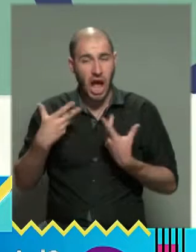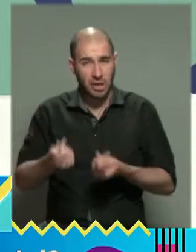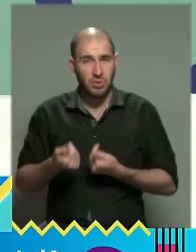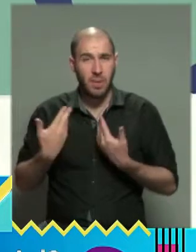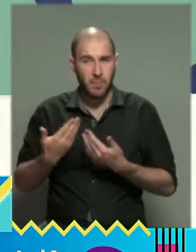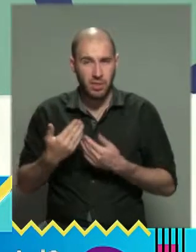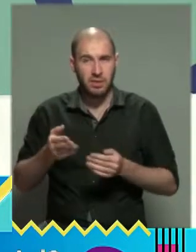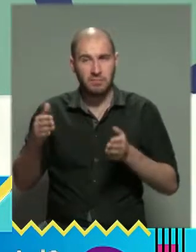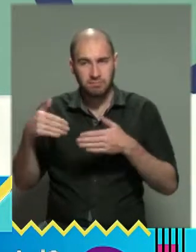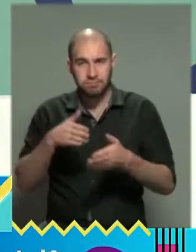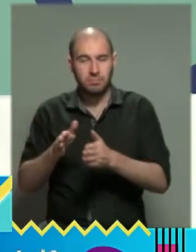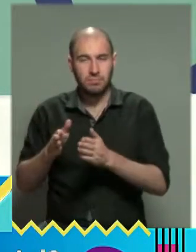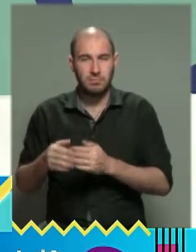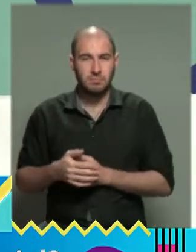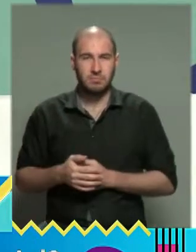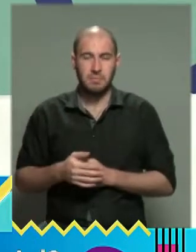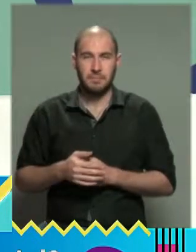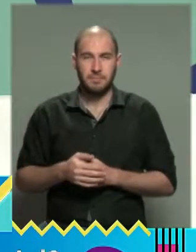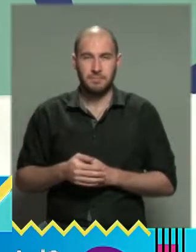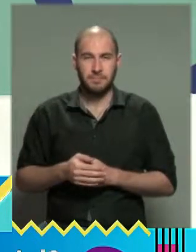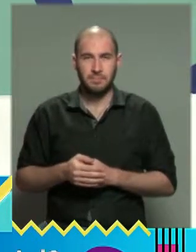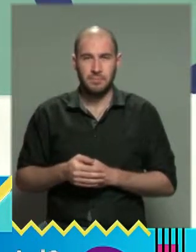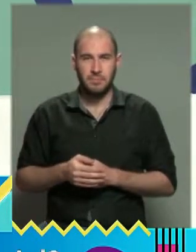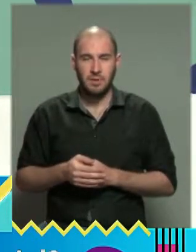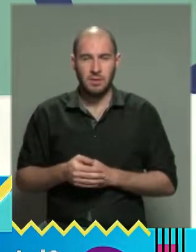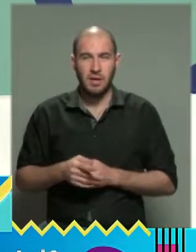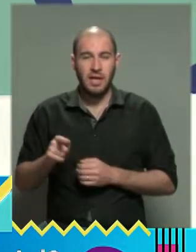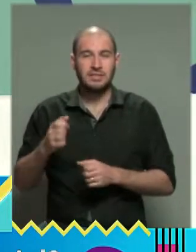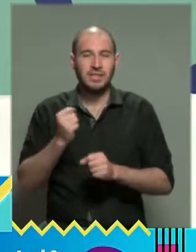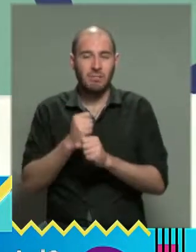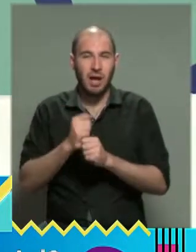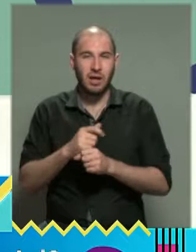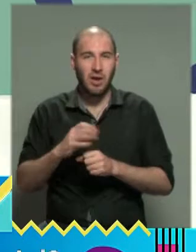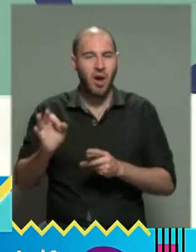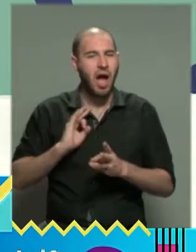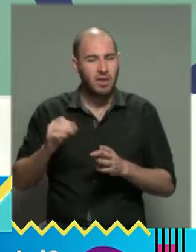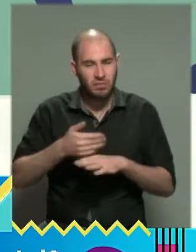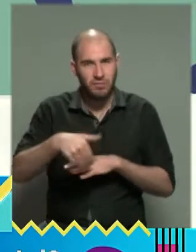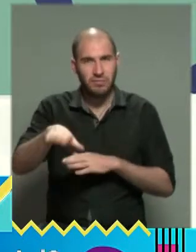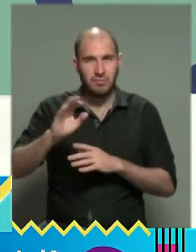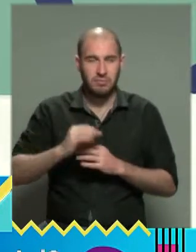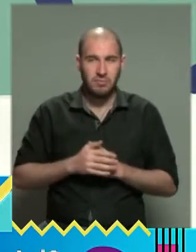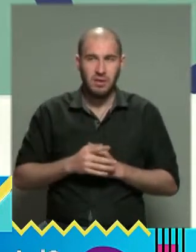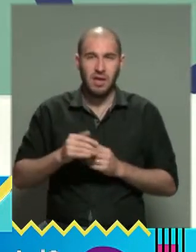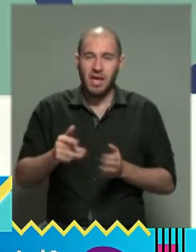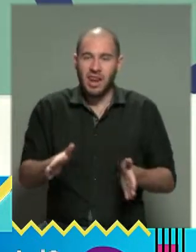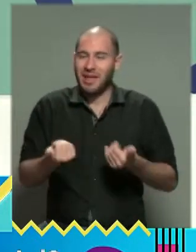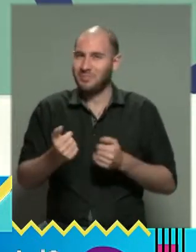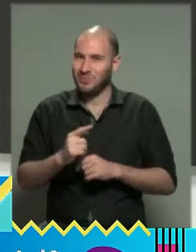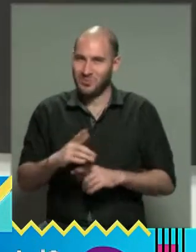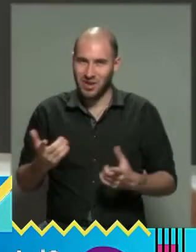los podemos encauzar. Y creo que sería el trabajo para los próximos años. No se hace de un día para